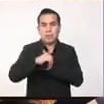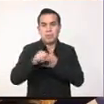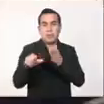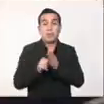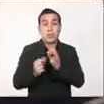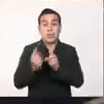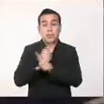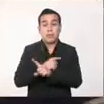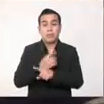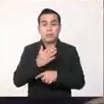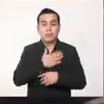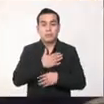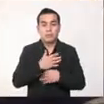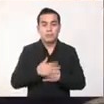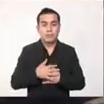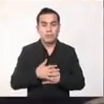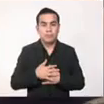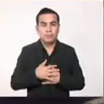un sustituto.